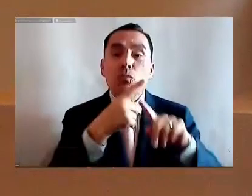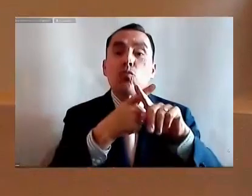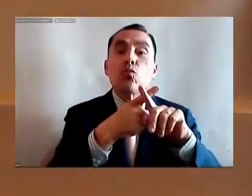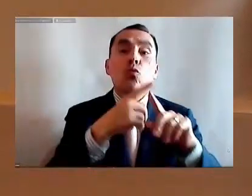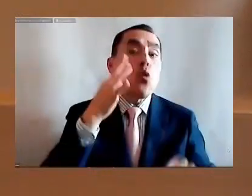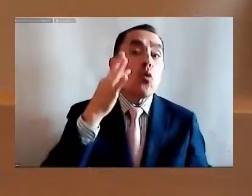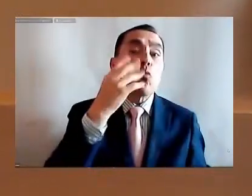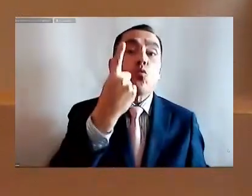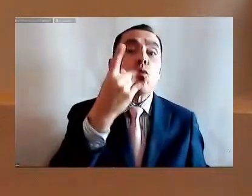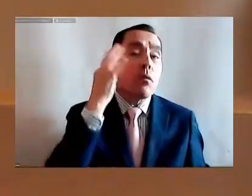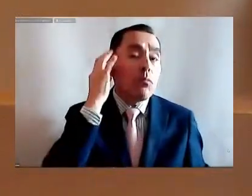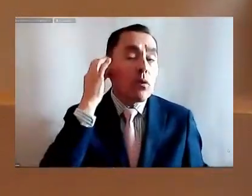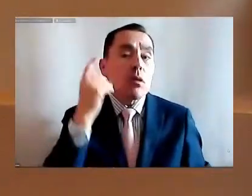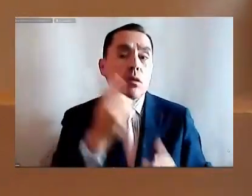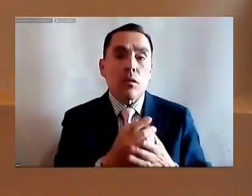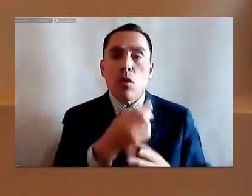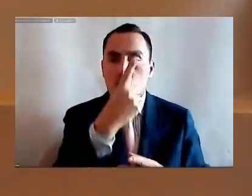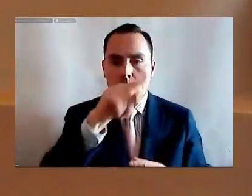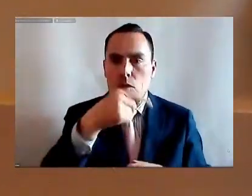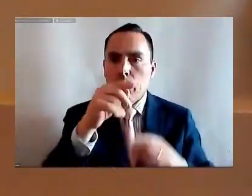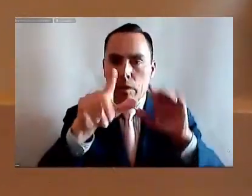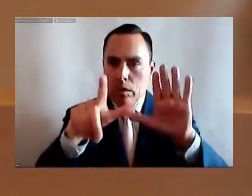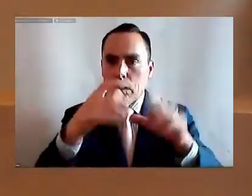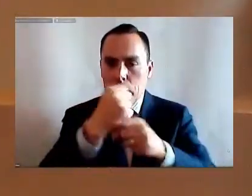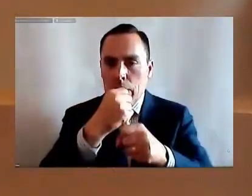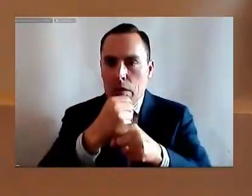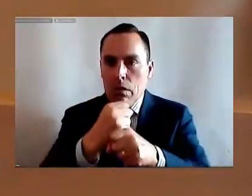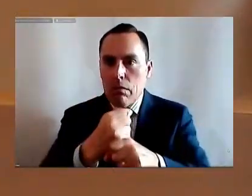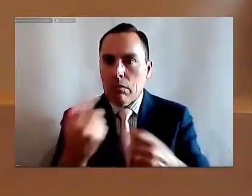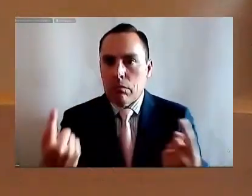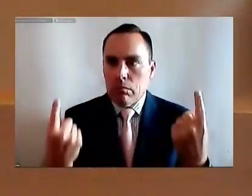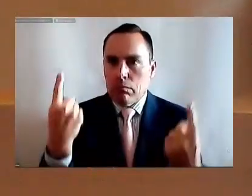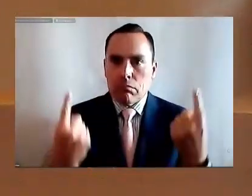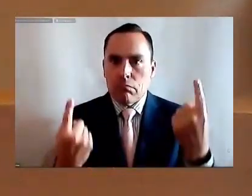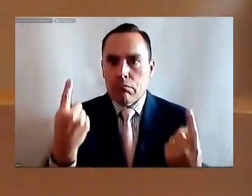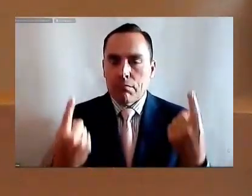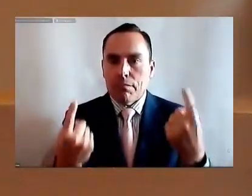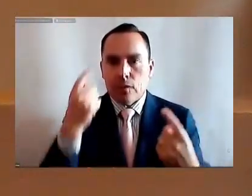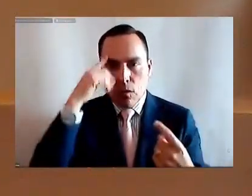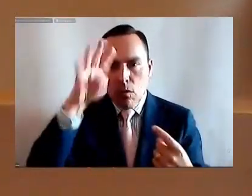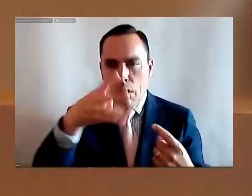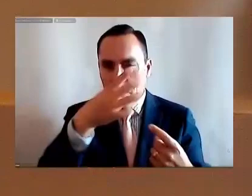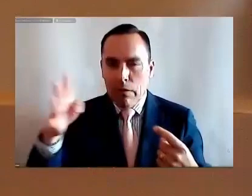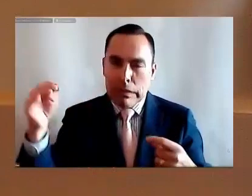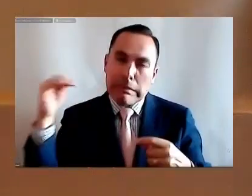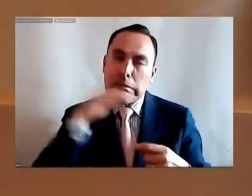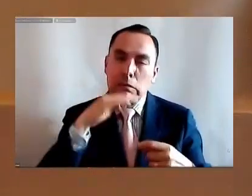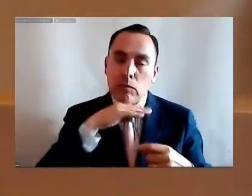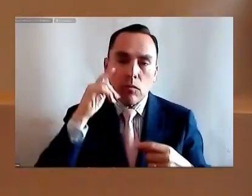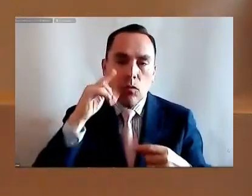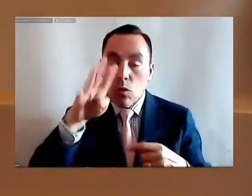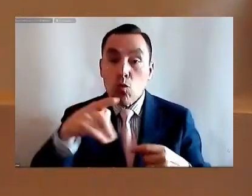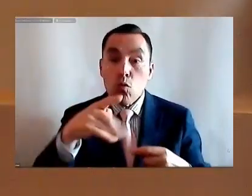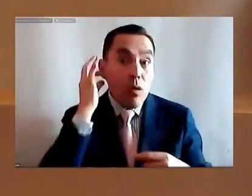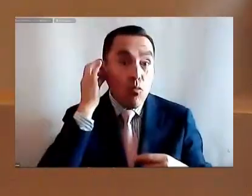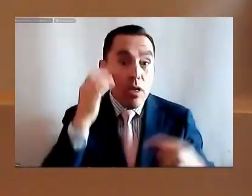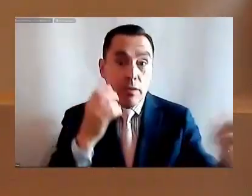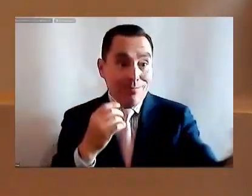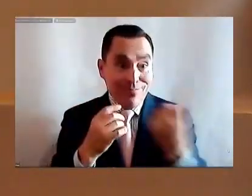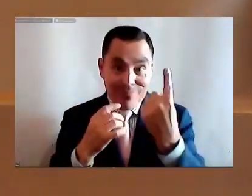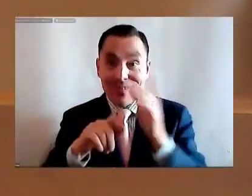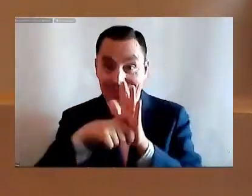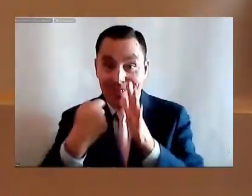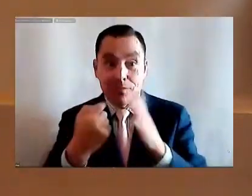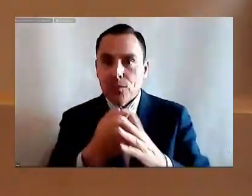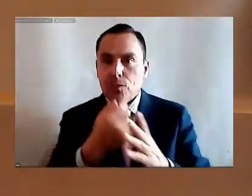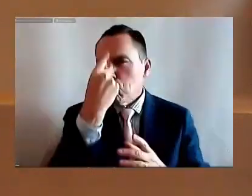tiene como 1,7. O sea, haciendo un cálculo matemático rápido, si tú contratas a una trabajadora, va a tener entre 1 y 2 hijos en